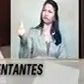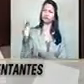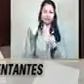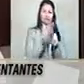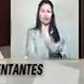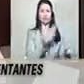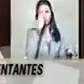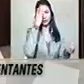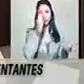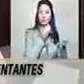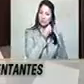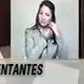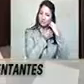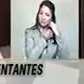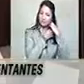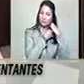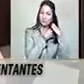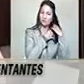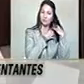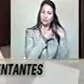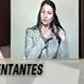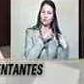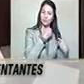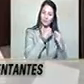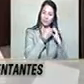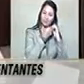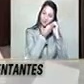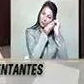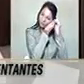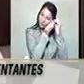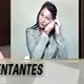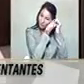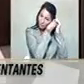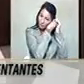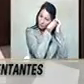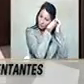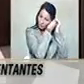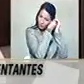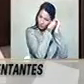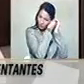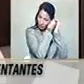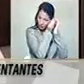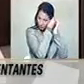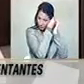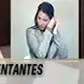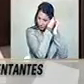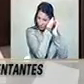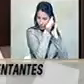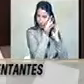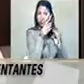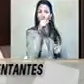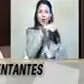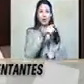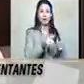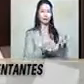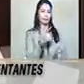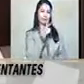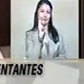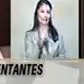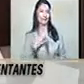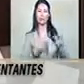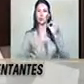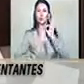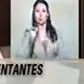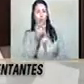ese ambicioso deseo de que los colombianos aportemos más mediante esos tributos que son injustos y